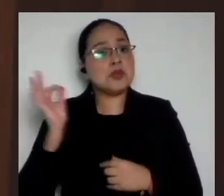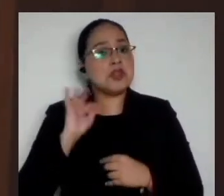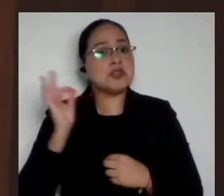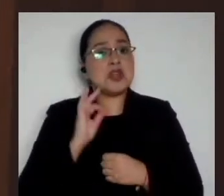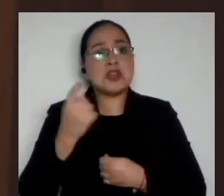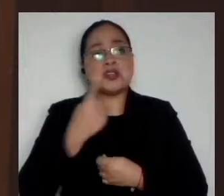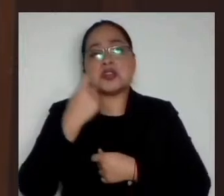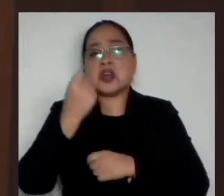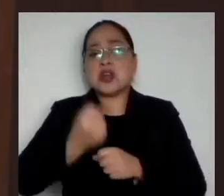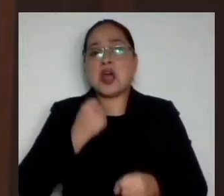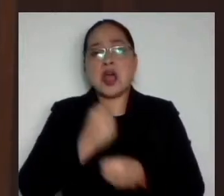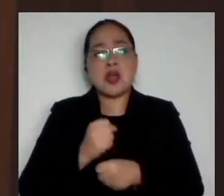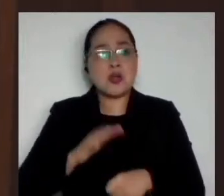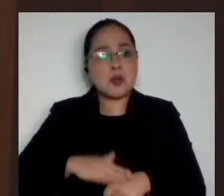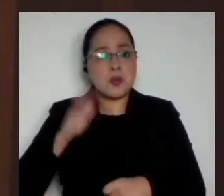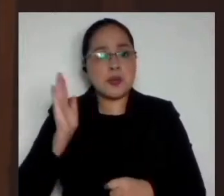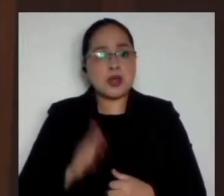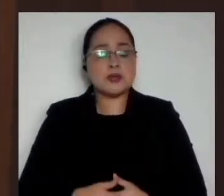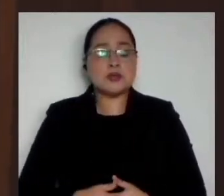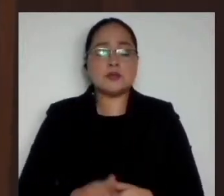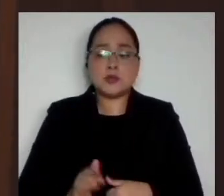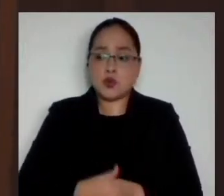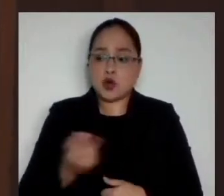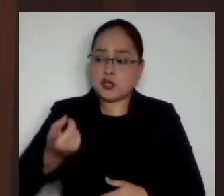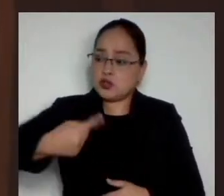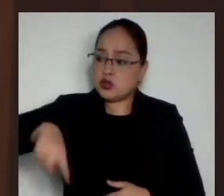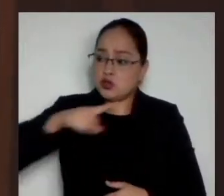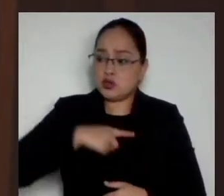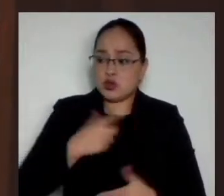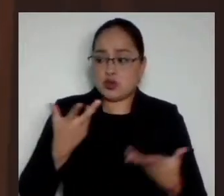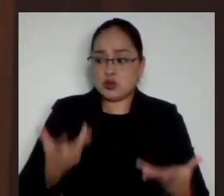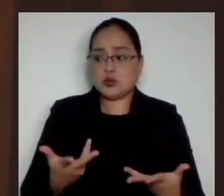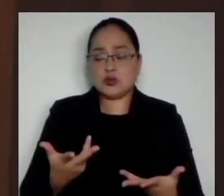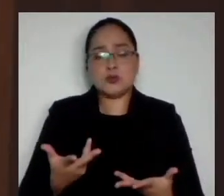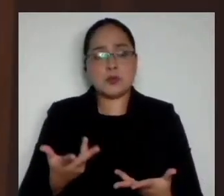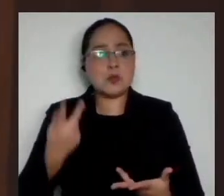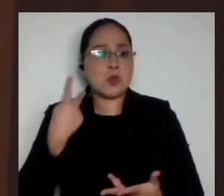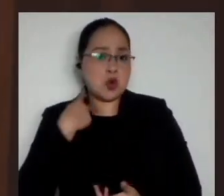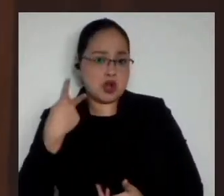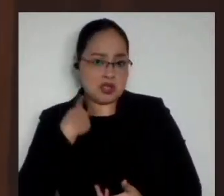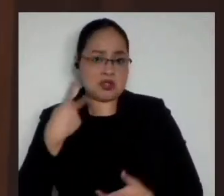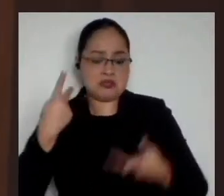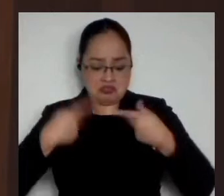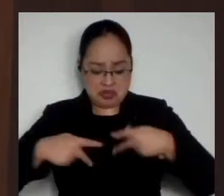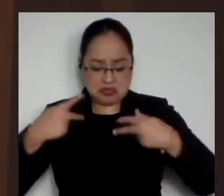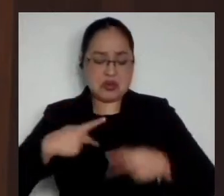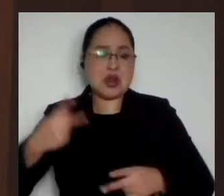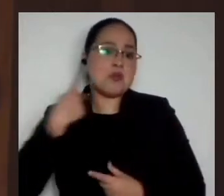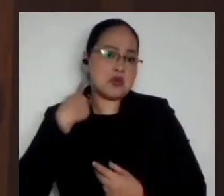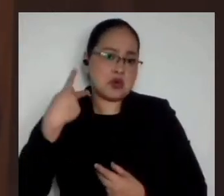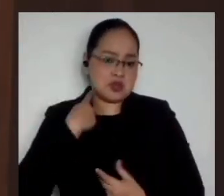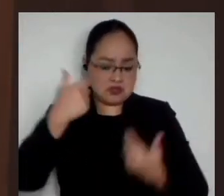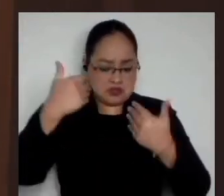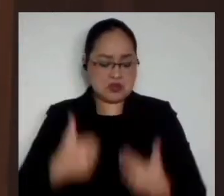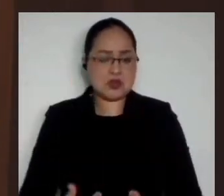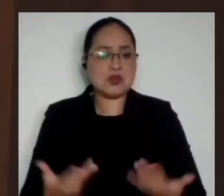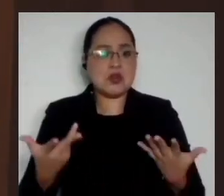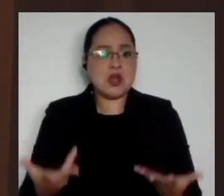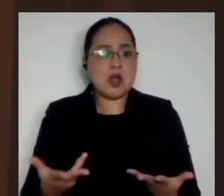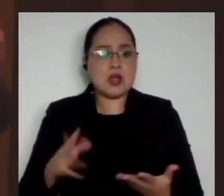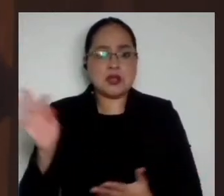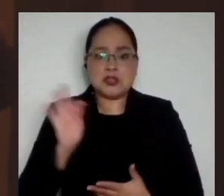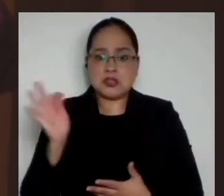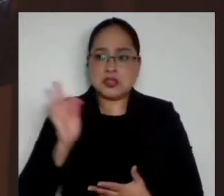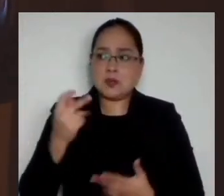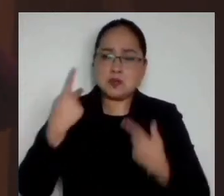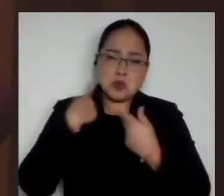estamos obligados, compañeras y compañeros, como políticos, porque somos políticos, si no, no estuviéramos aquí,